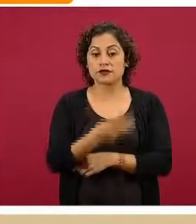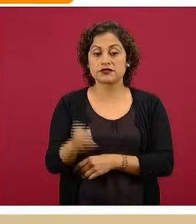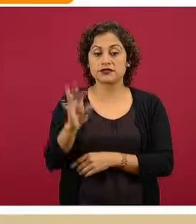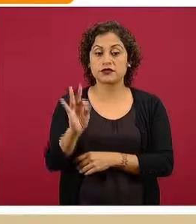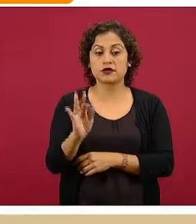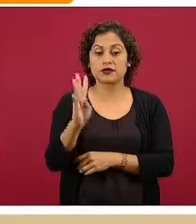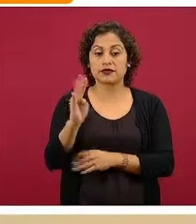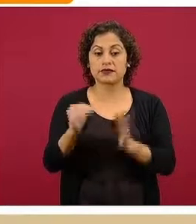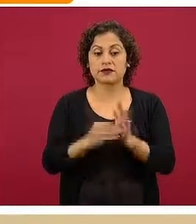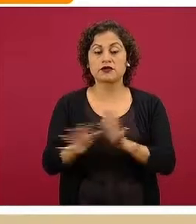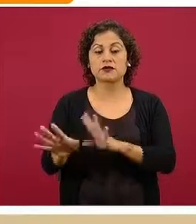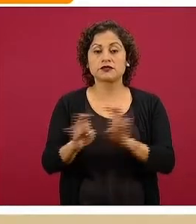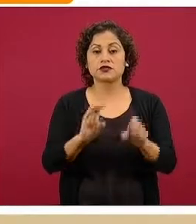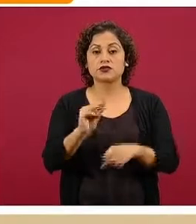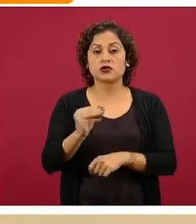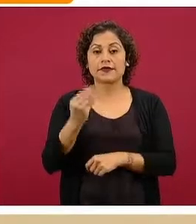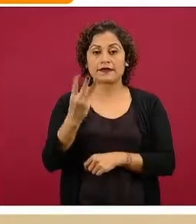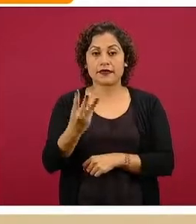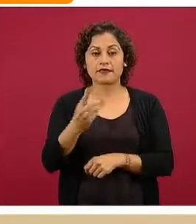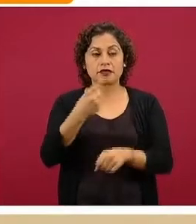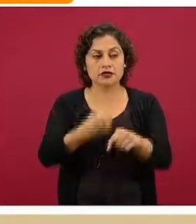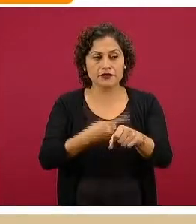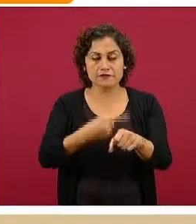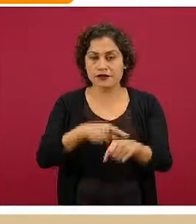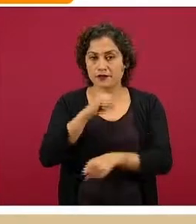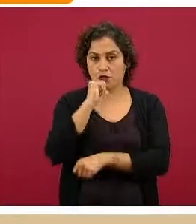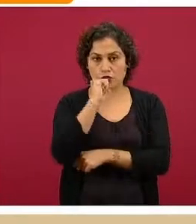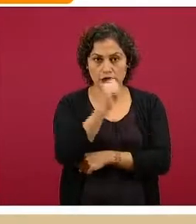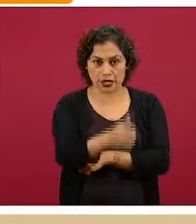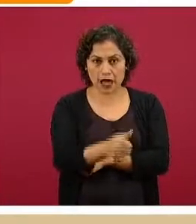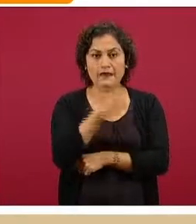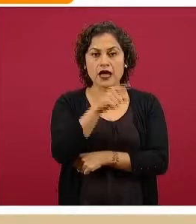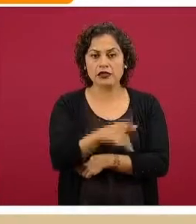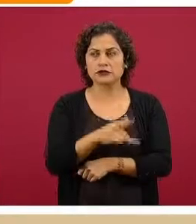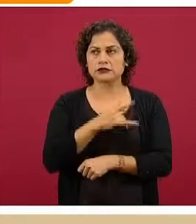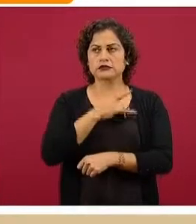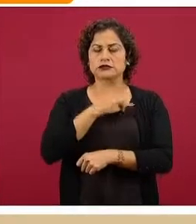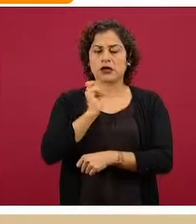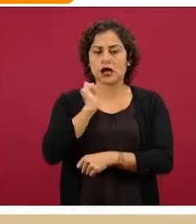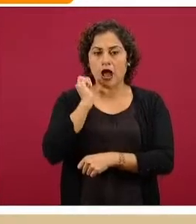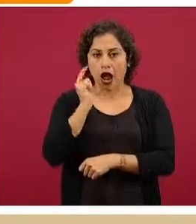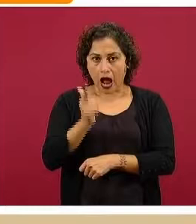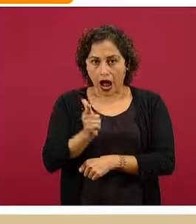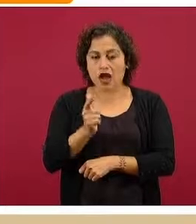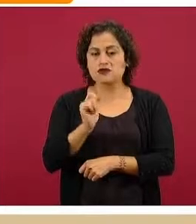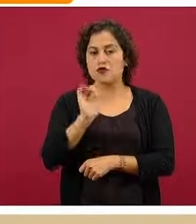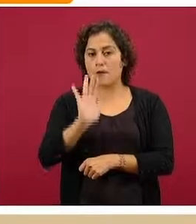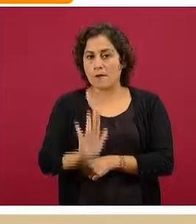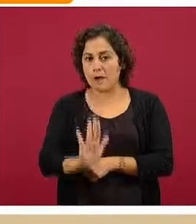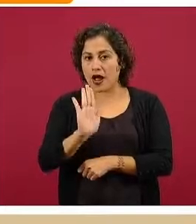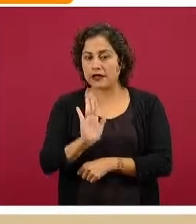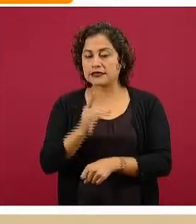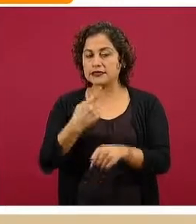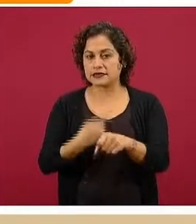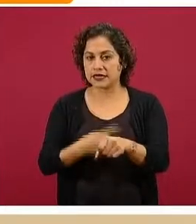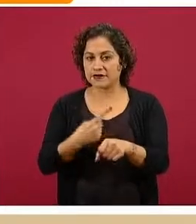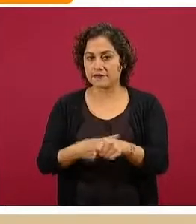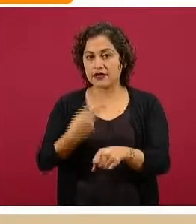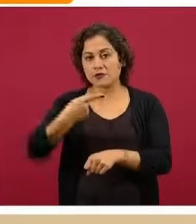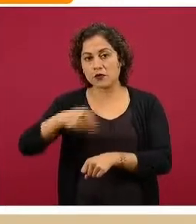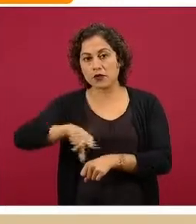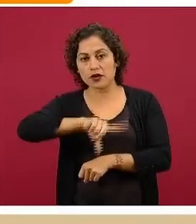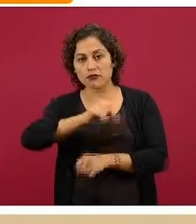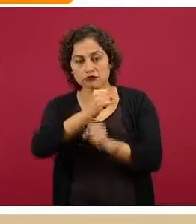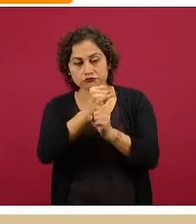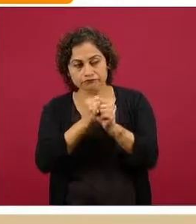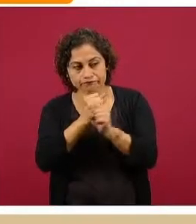1.340.993 personas que han resultado negativas, que tuvieron signos y síntomas de la enfermedad, pero que su